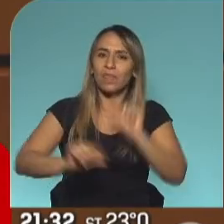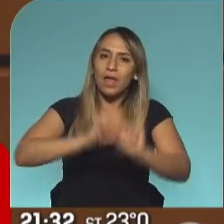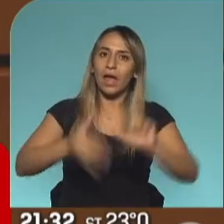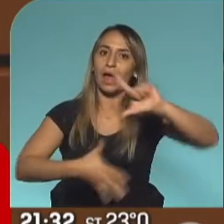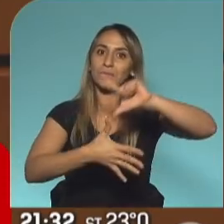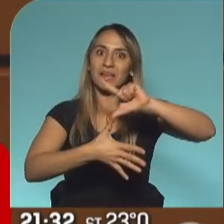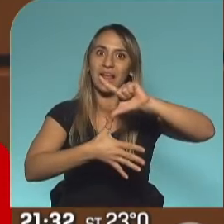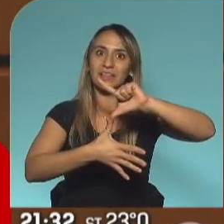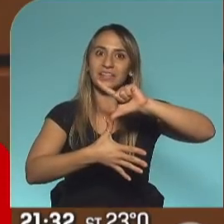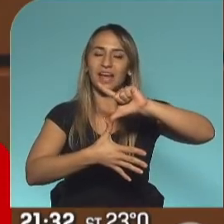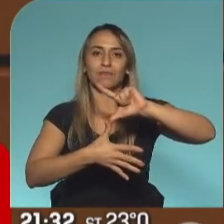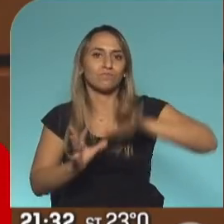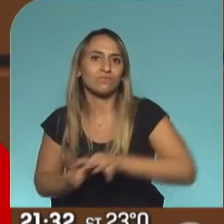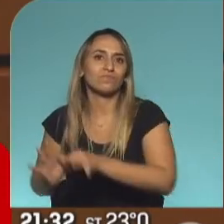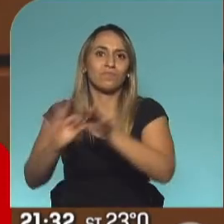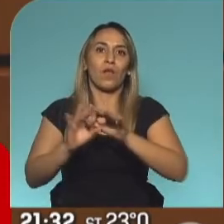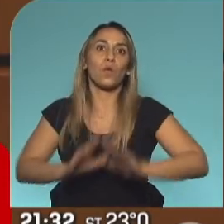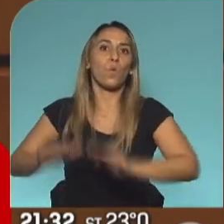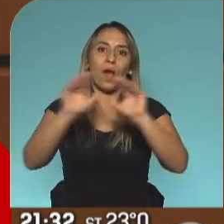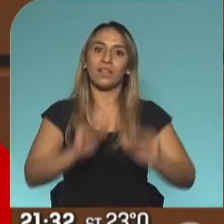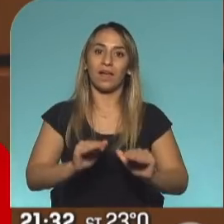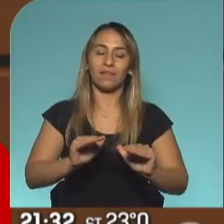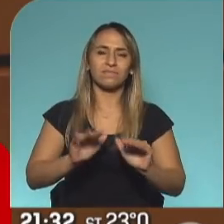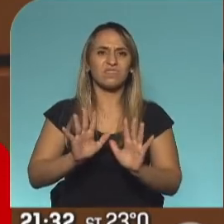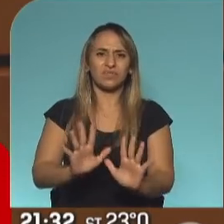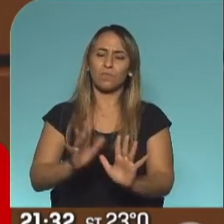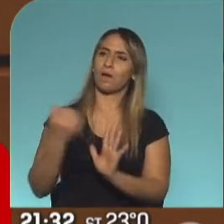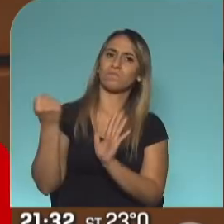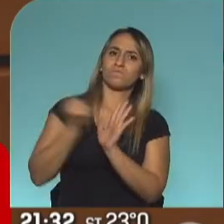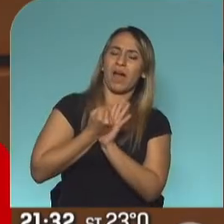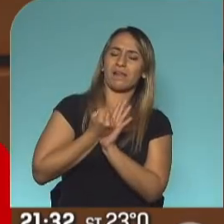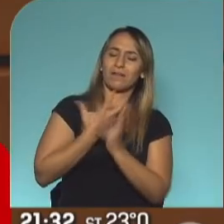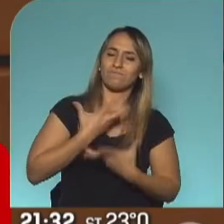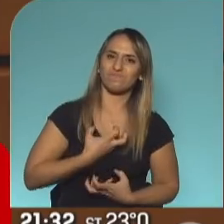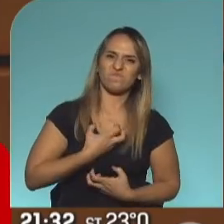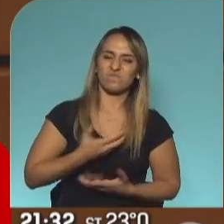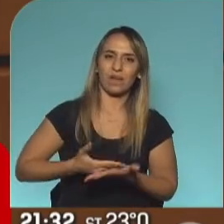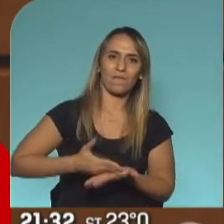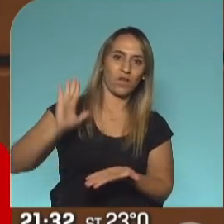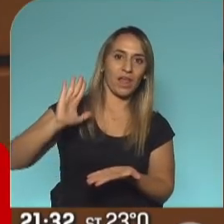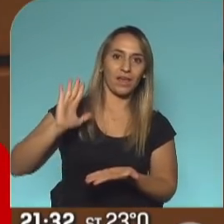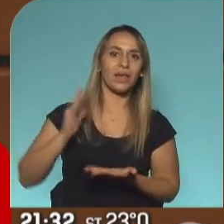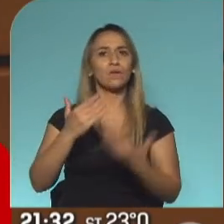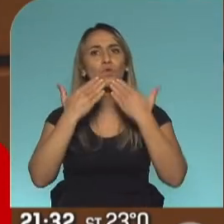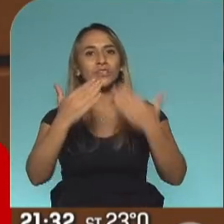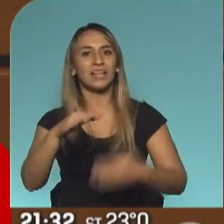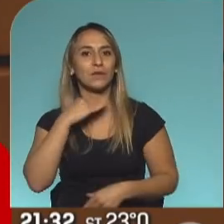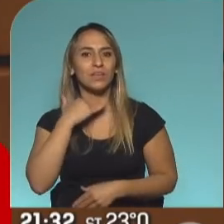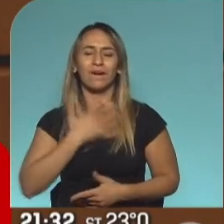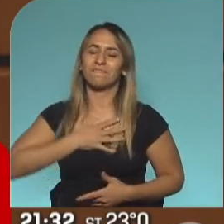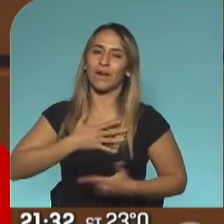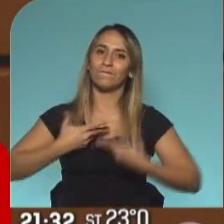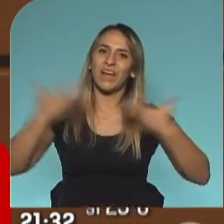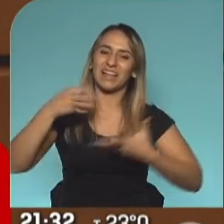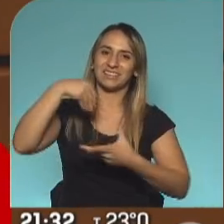de la igualdad, para sacarnos este triste estigma que hoy tenemos. Gracias, México. Feliz de estar con